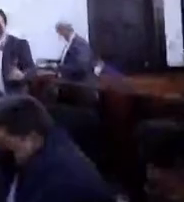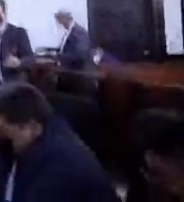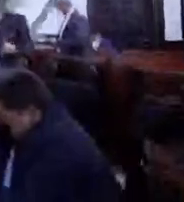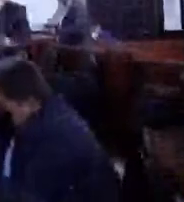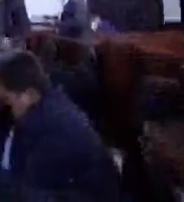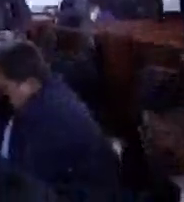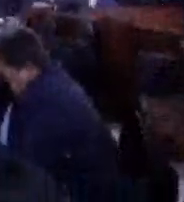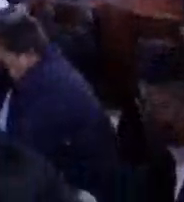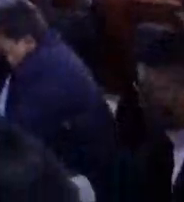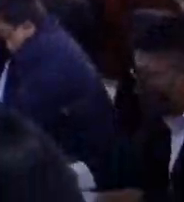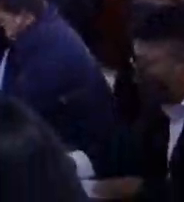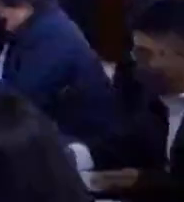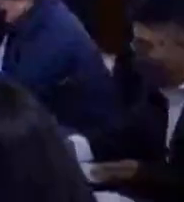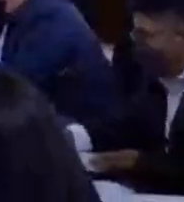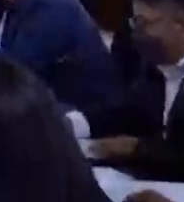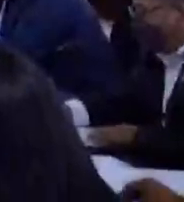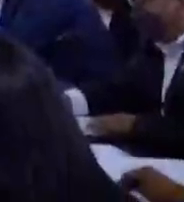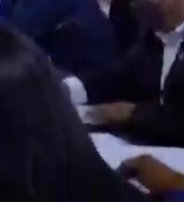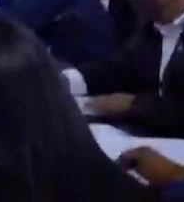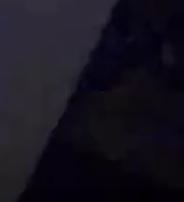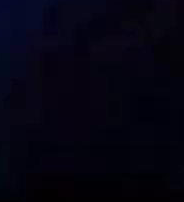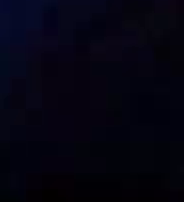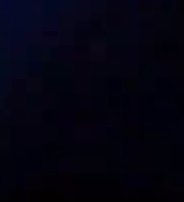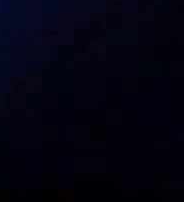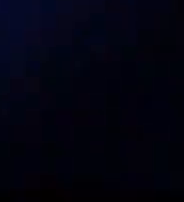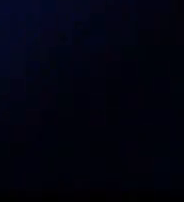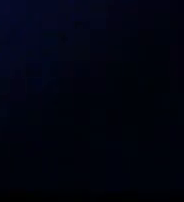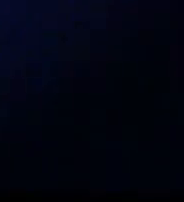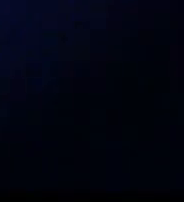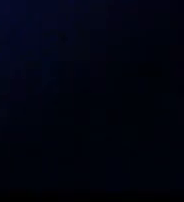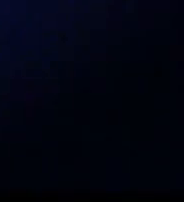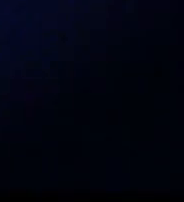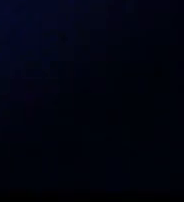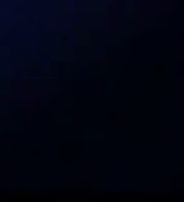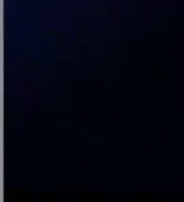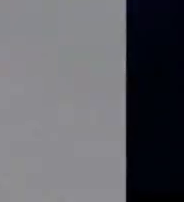Instancia de Jefes de Bloque, Canal 9, el canal del Congreso.